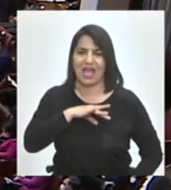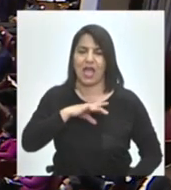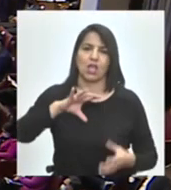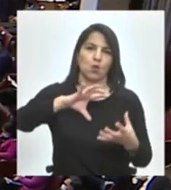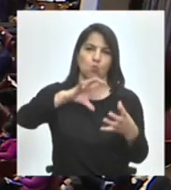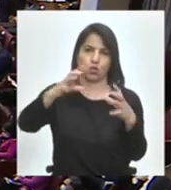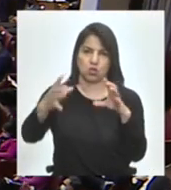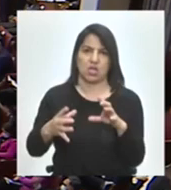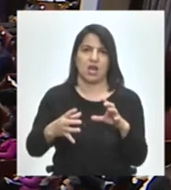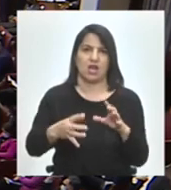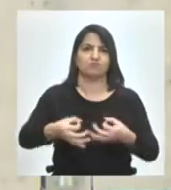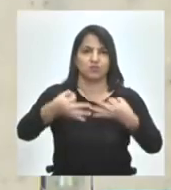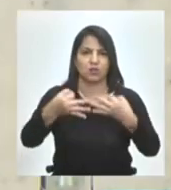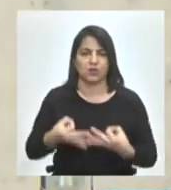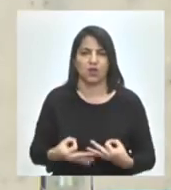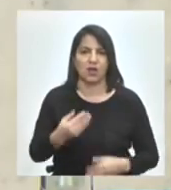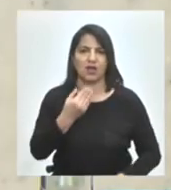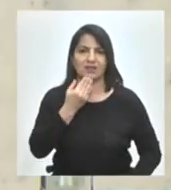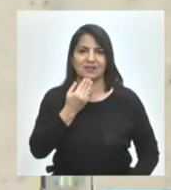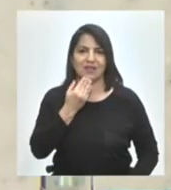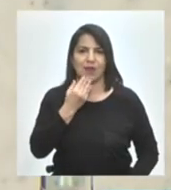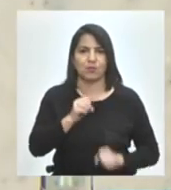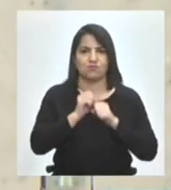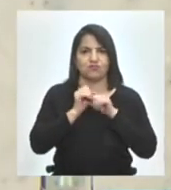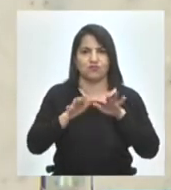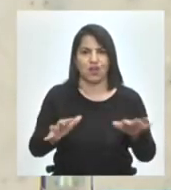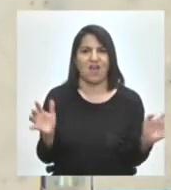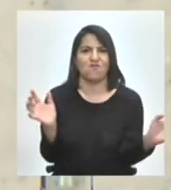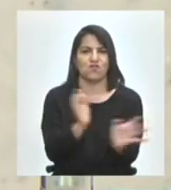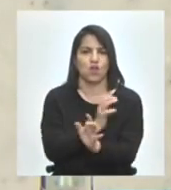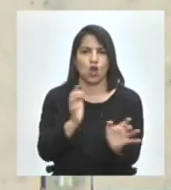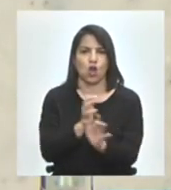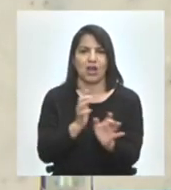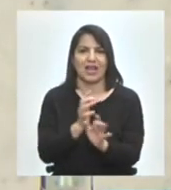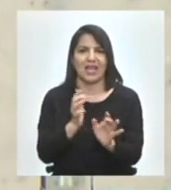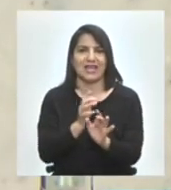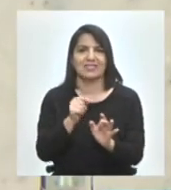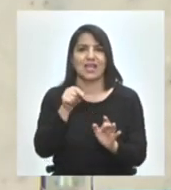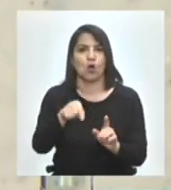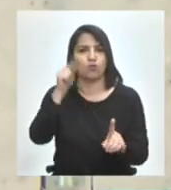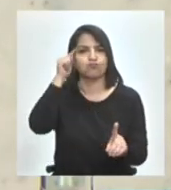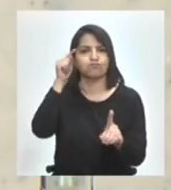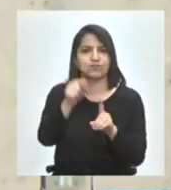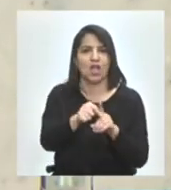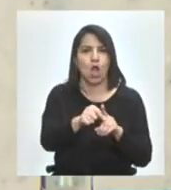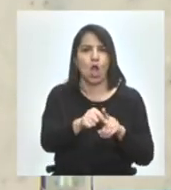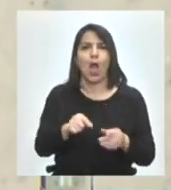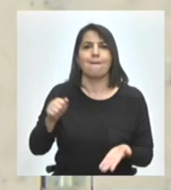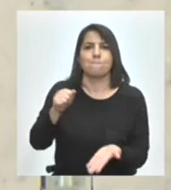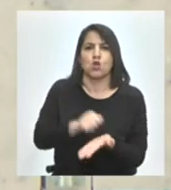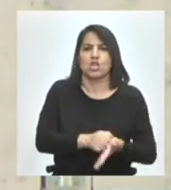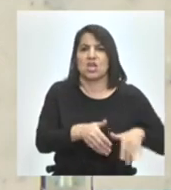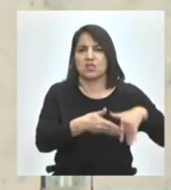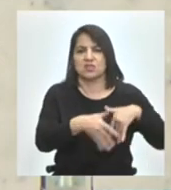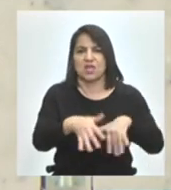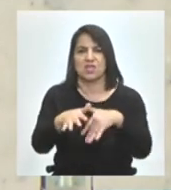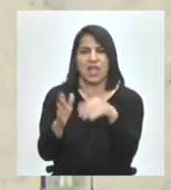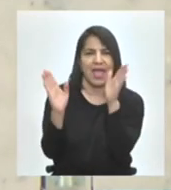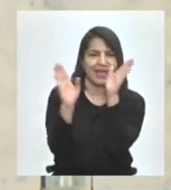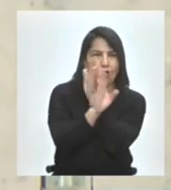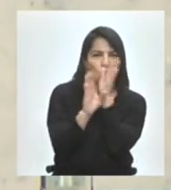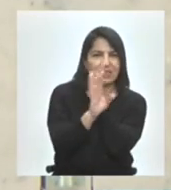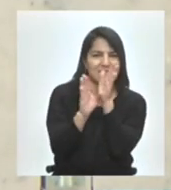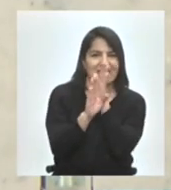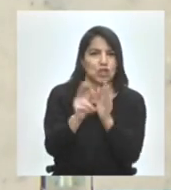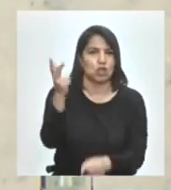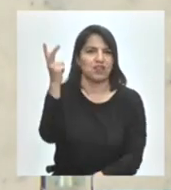También lo fue la masificación de la violencia como medio de protesta, camuflando muchas veces actos delictuales que